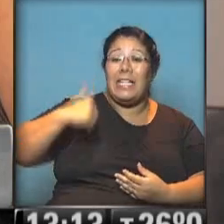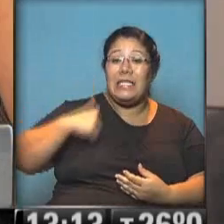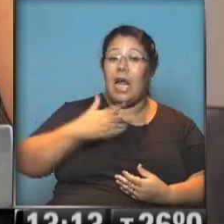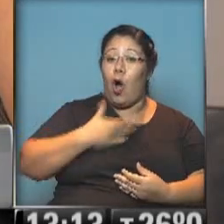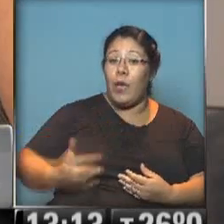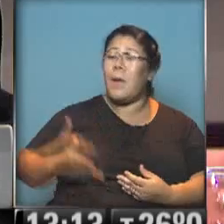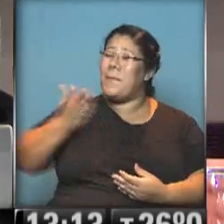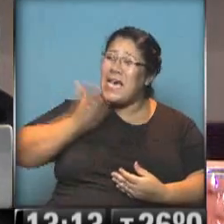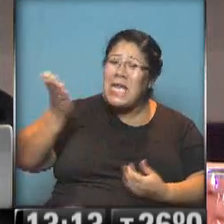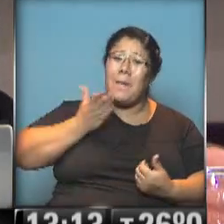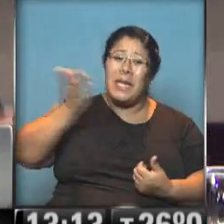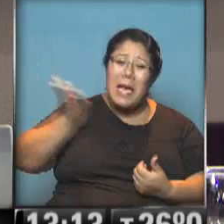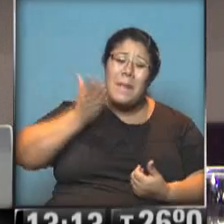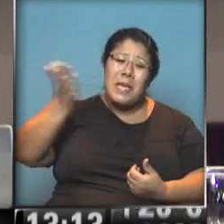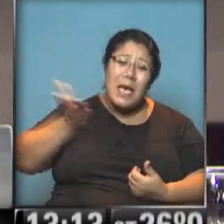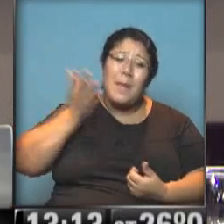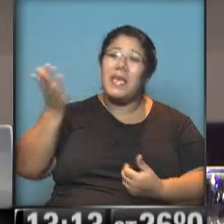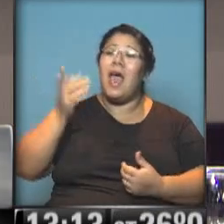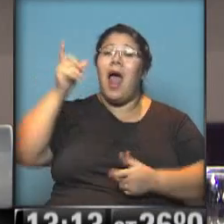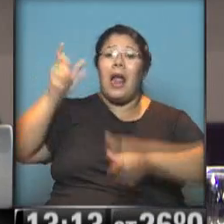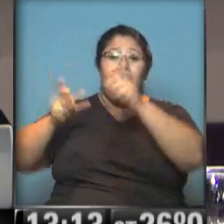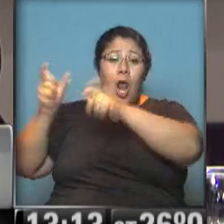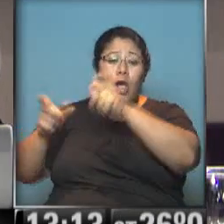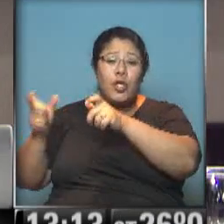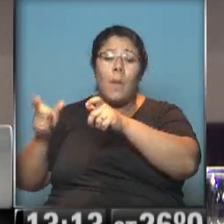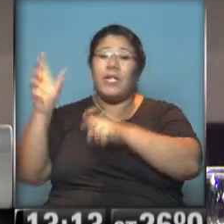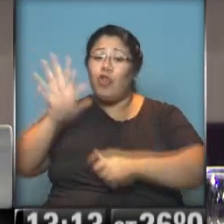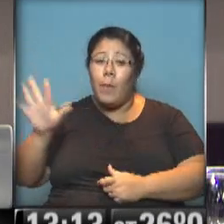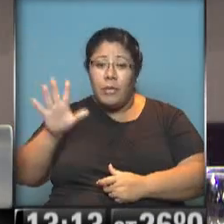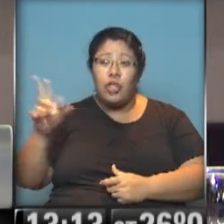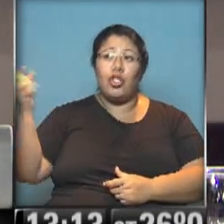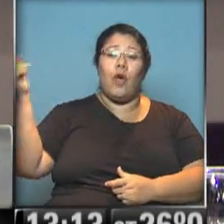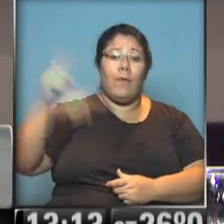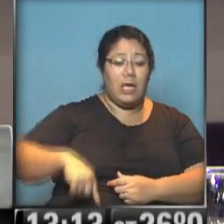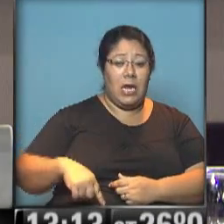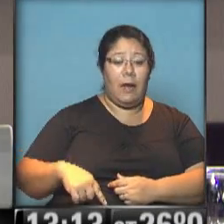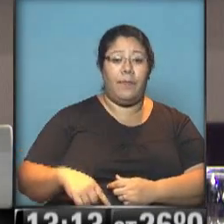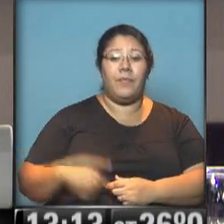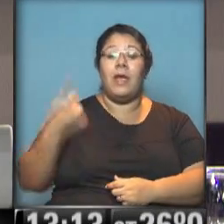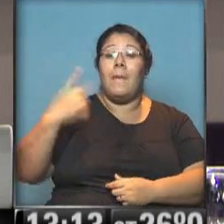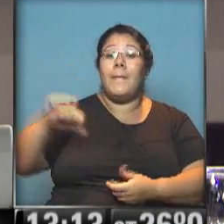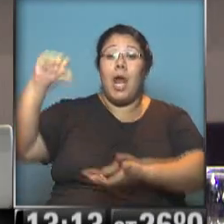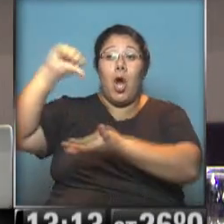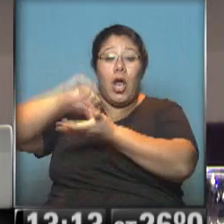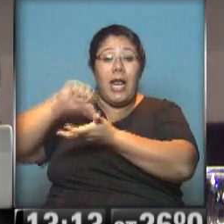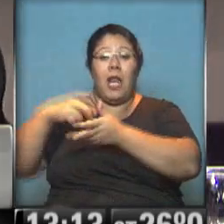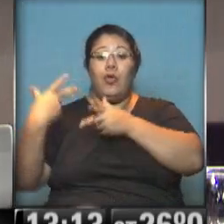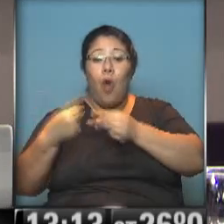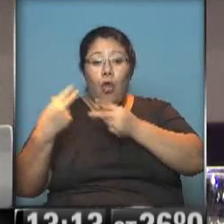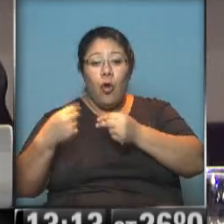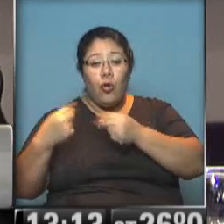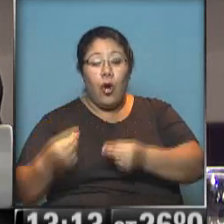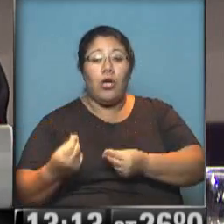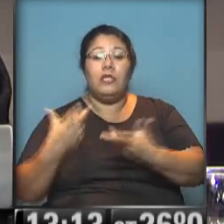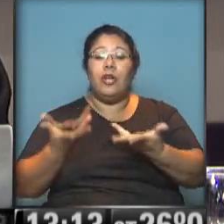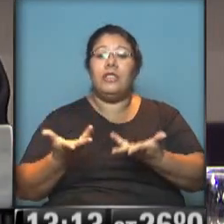ofertó un tercer país donde hacen un juicio que después vino el memorándum que para él ese memorándum que se constitucional no dice al